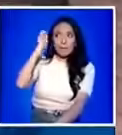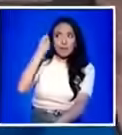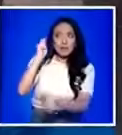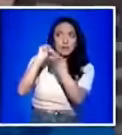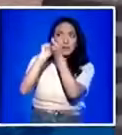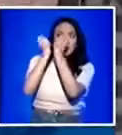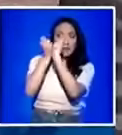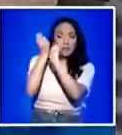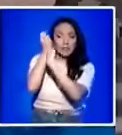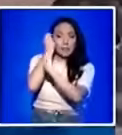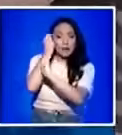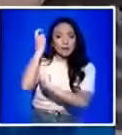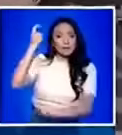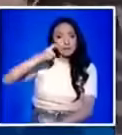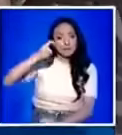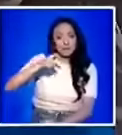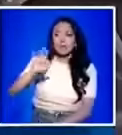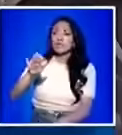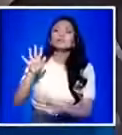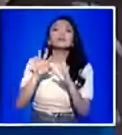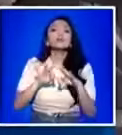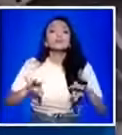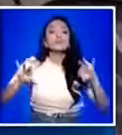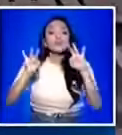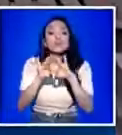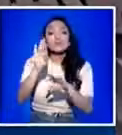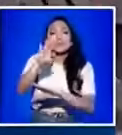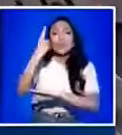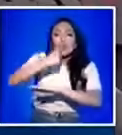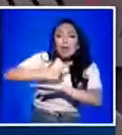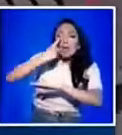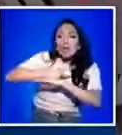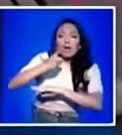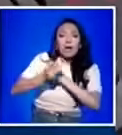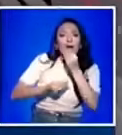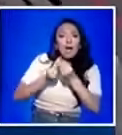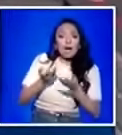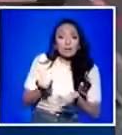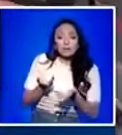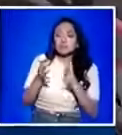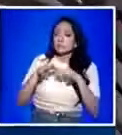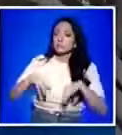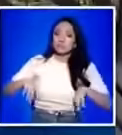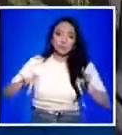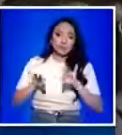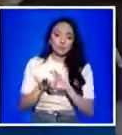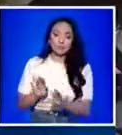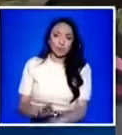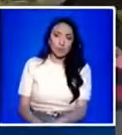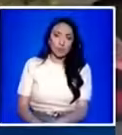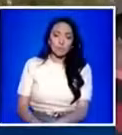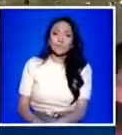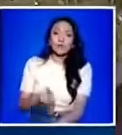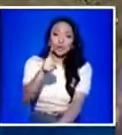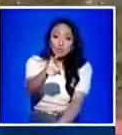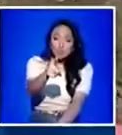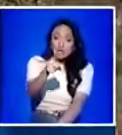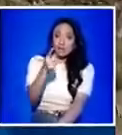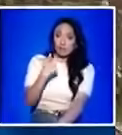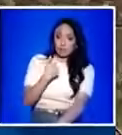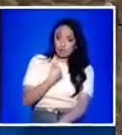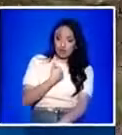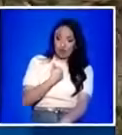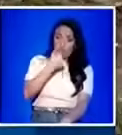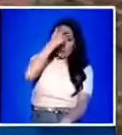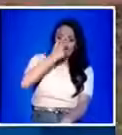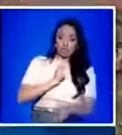un impacto. Es muy importante lo que hacemos en nuestro día a día y también podemos impactar a otros. Si es que nosotros empezamos a cambiar